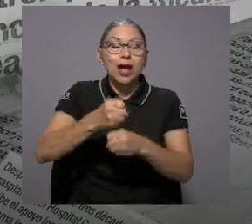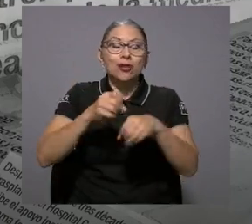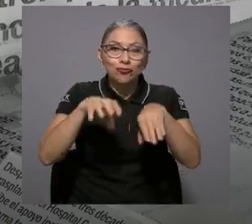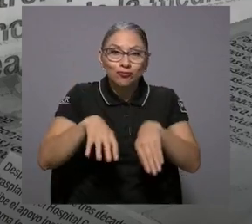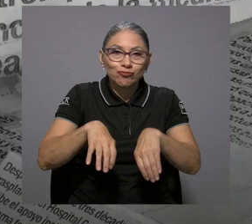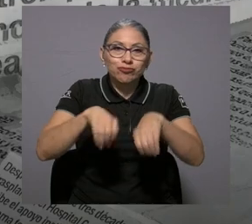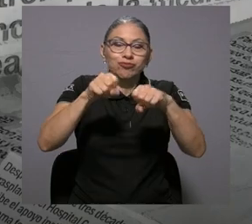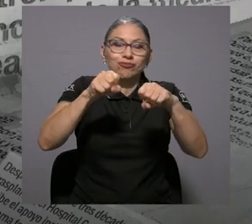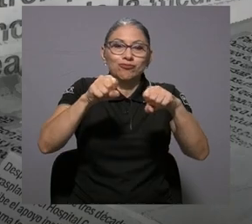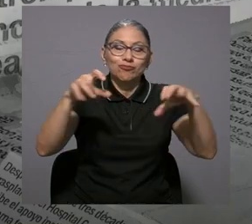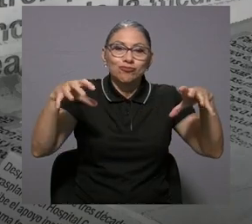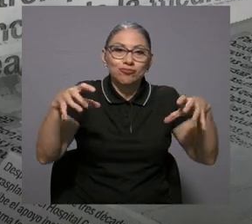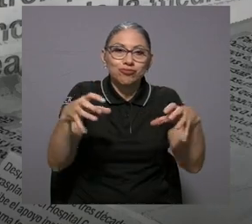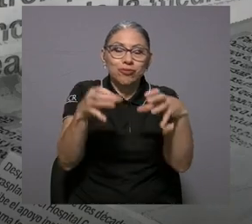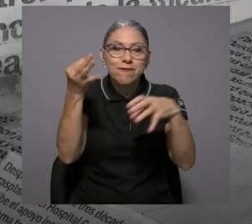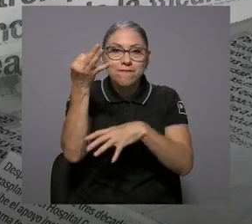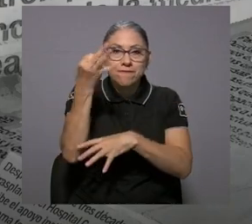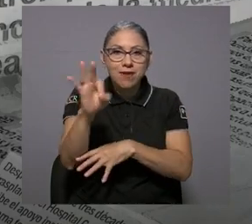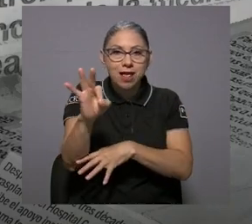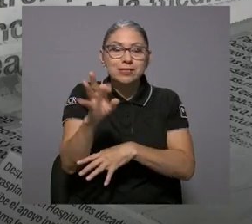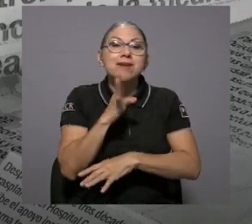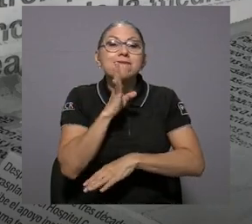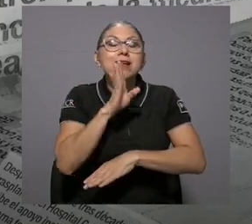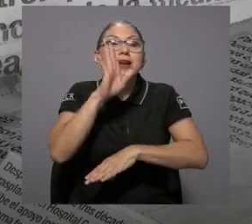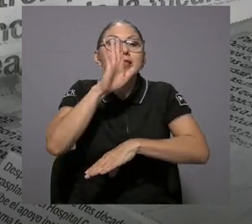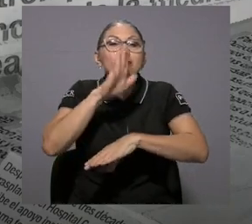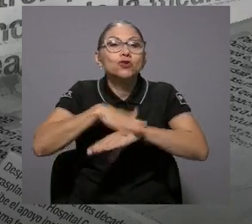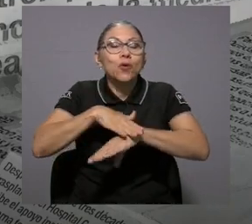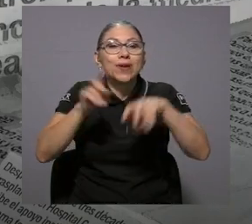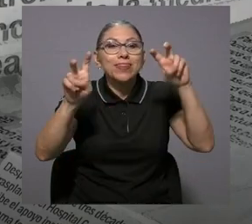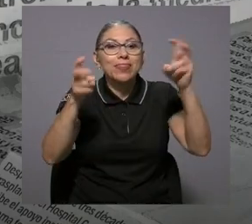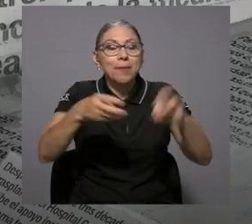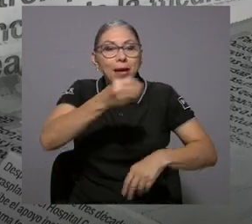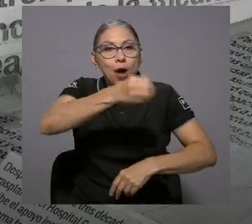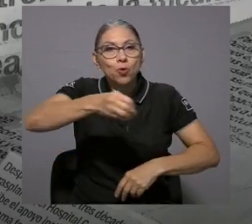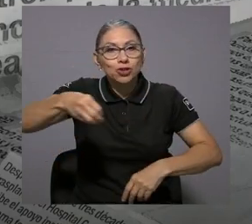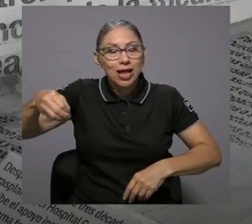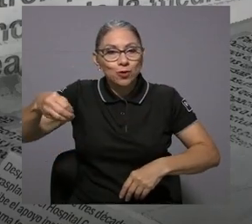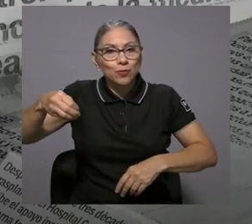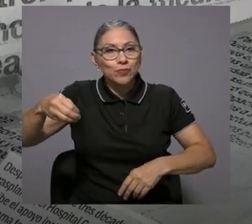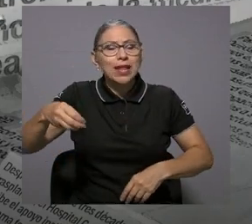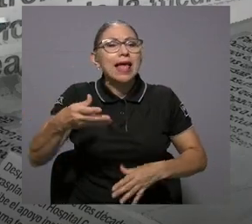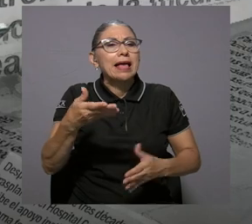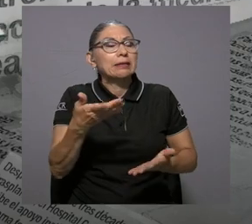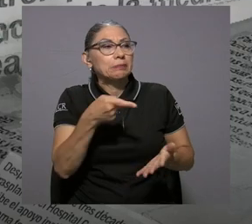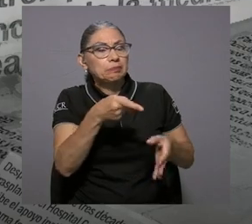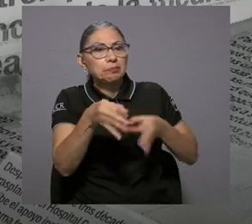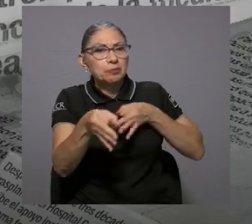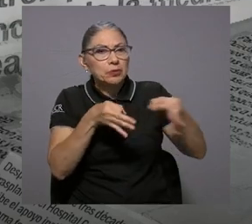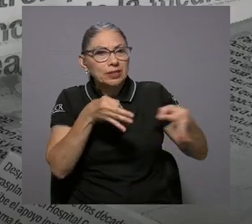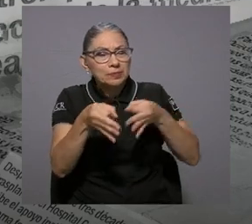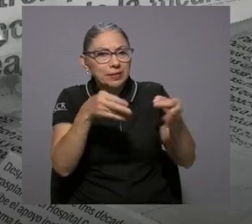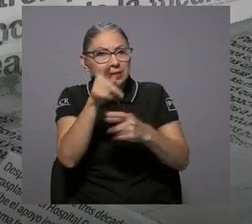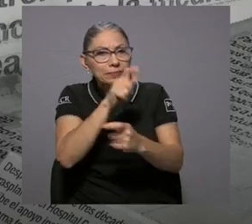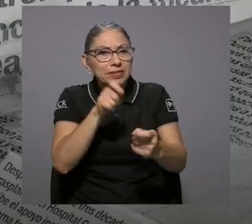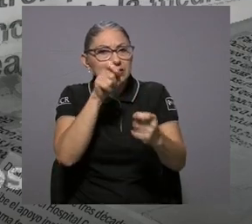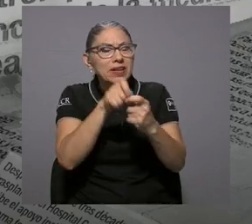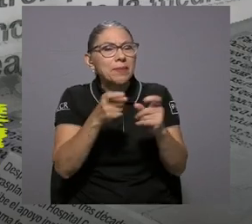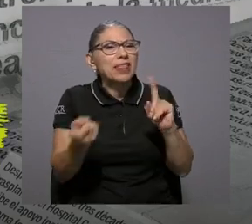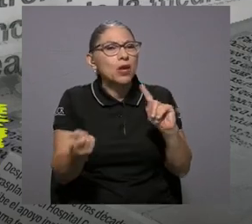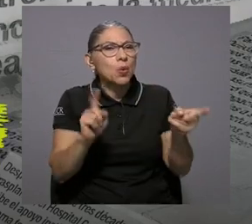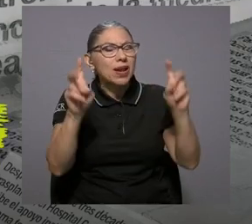y tratar todos los temas relacionados con el océano. Tal vez nos explique específicamente qué temas son